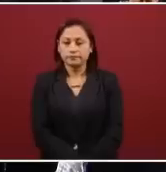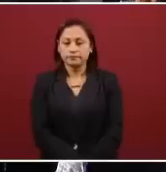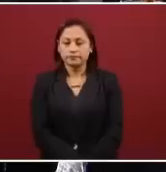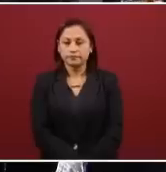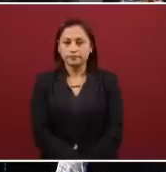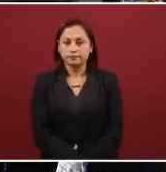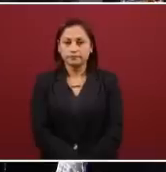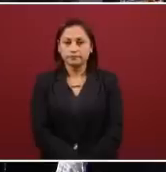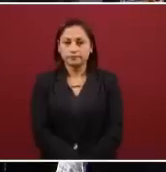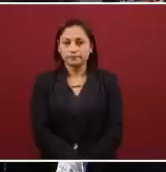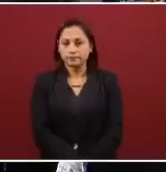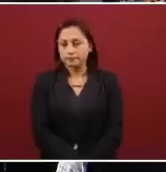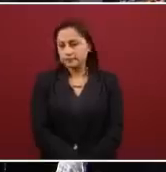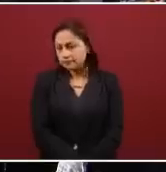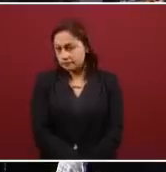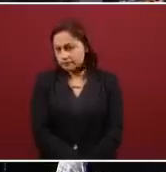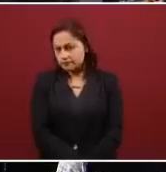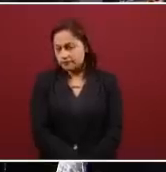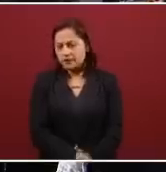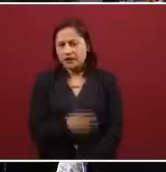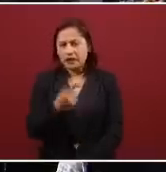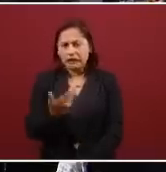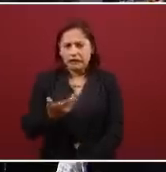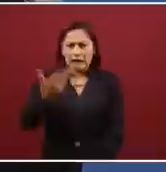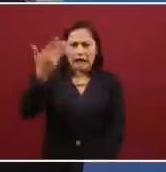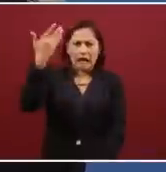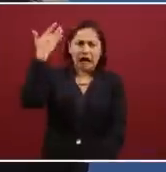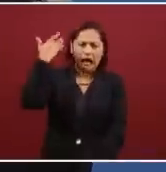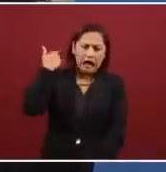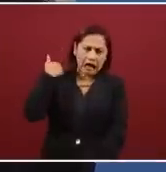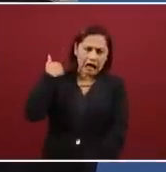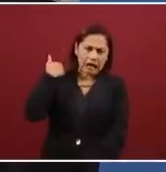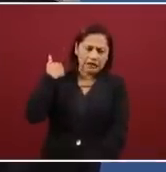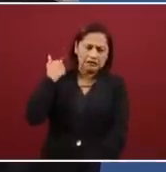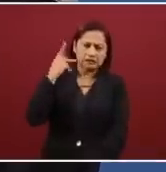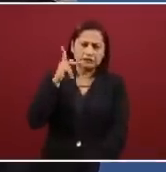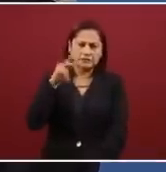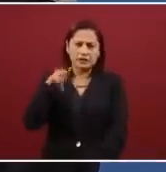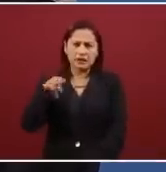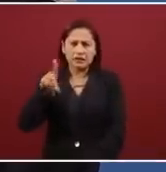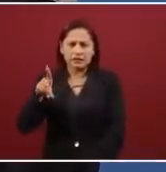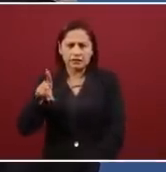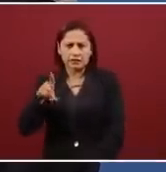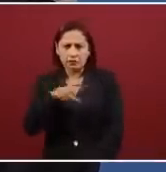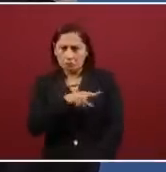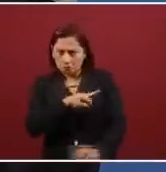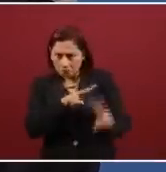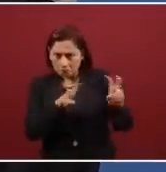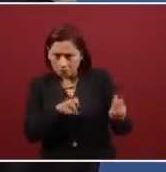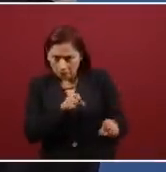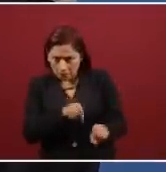¿Cuándo un plan de desarrollo trataba estos temas?